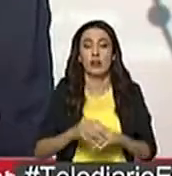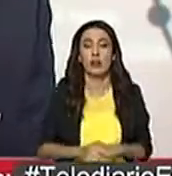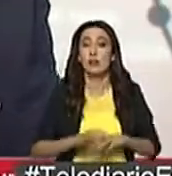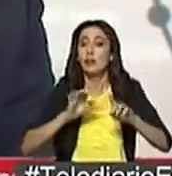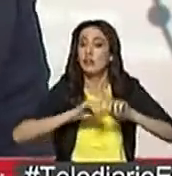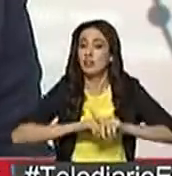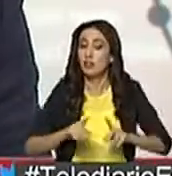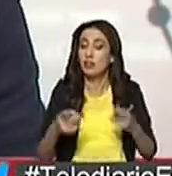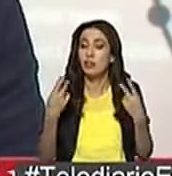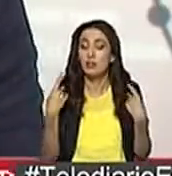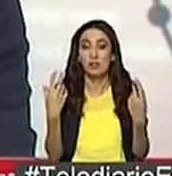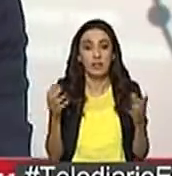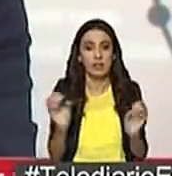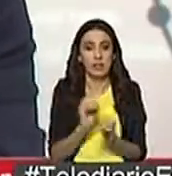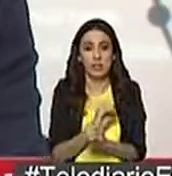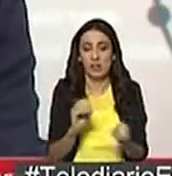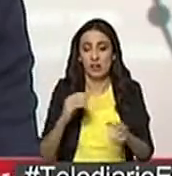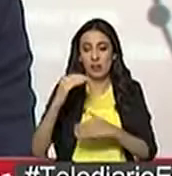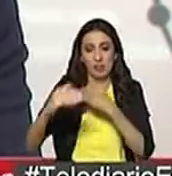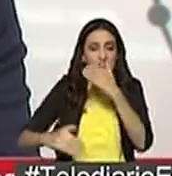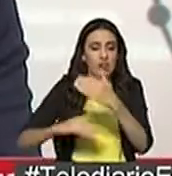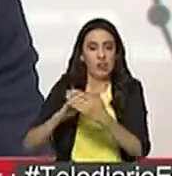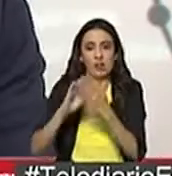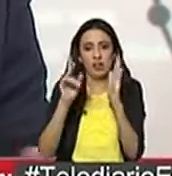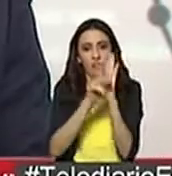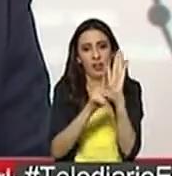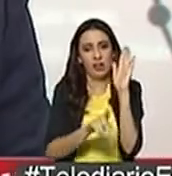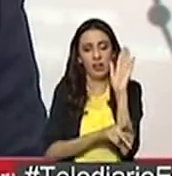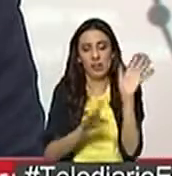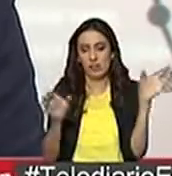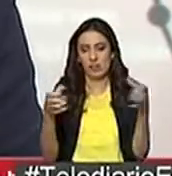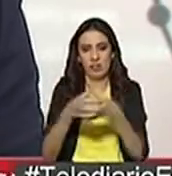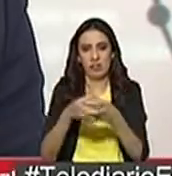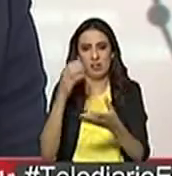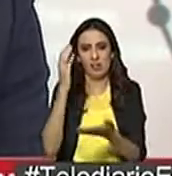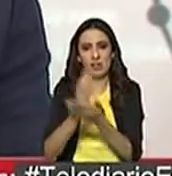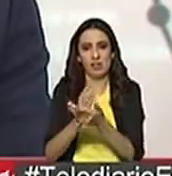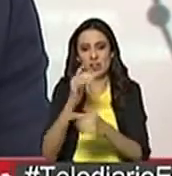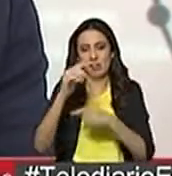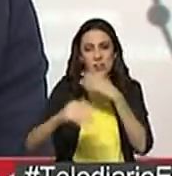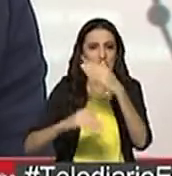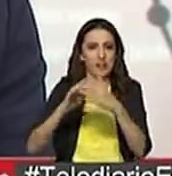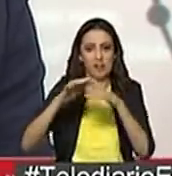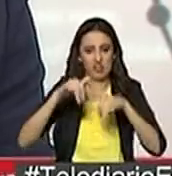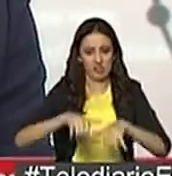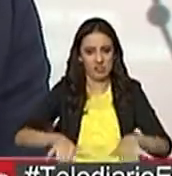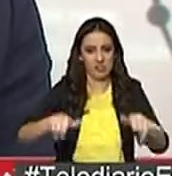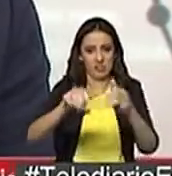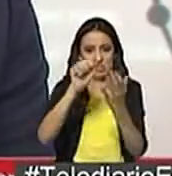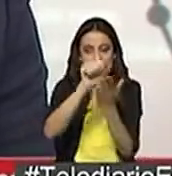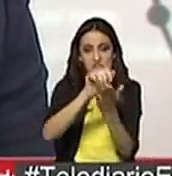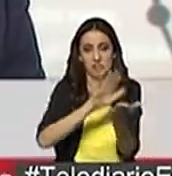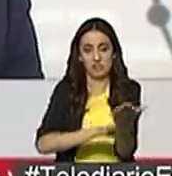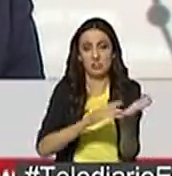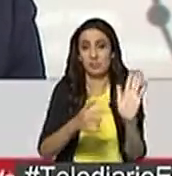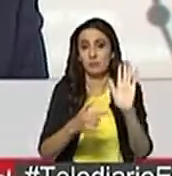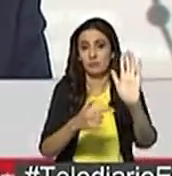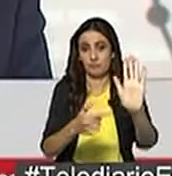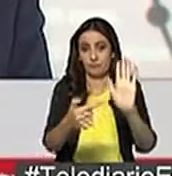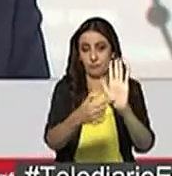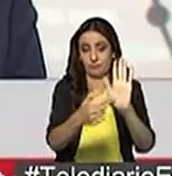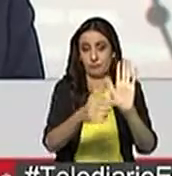Pero tampoco puede avanzar si tenemos un parlamento absolutamente intransigente. ¿Por qué? El gobierno ha presentado un proyecto de ley, o presentó un proyecto de